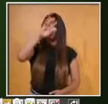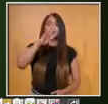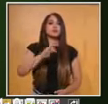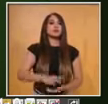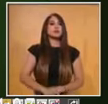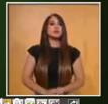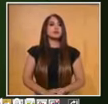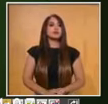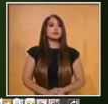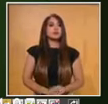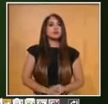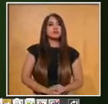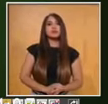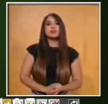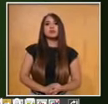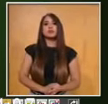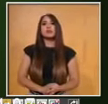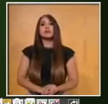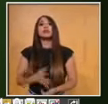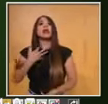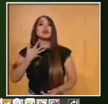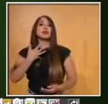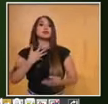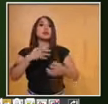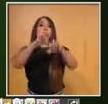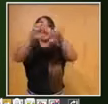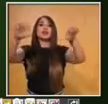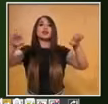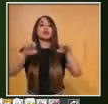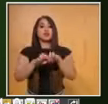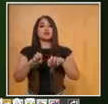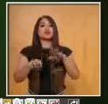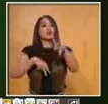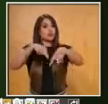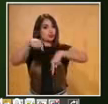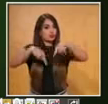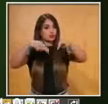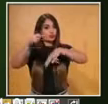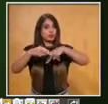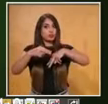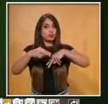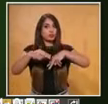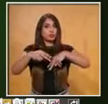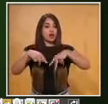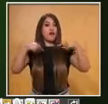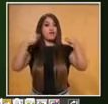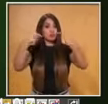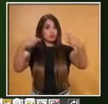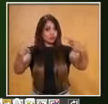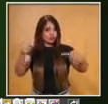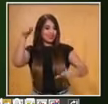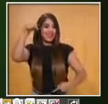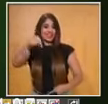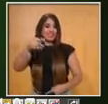dos equipos de fútbol que son muy famosos aquí en el estado. Los Tigres de la Universidad.